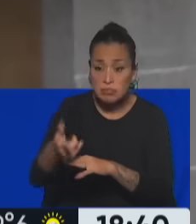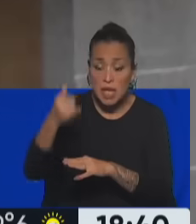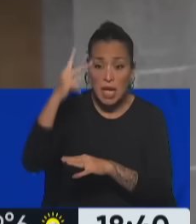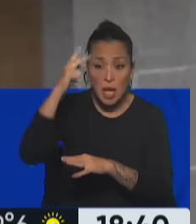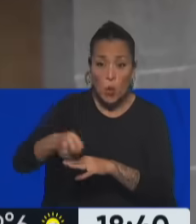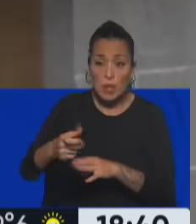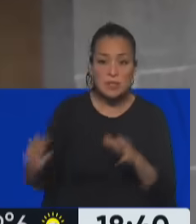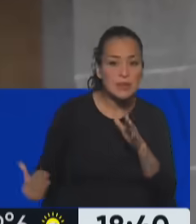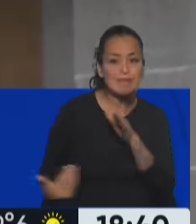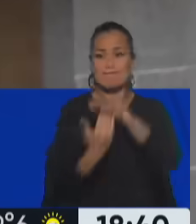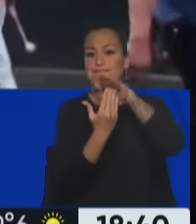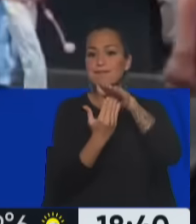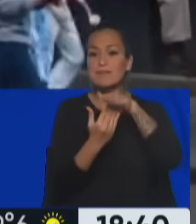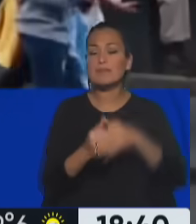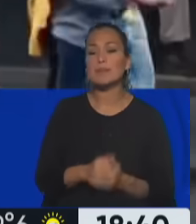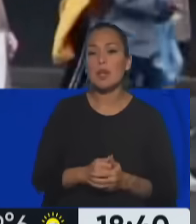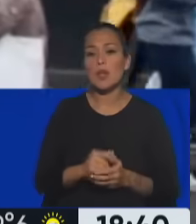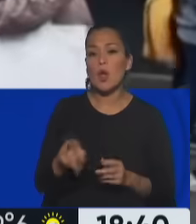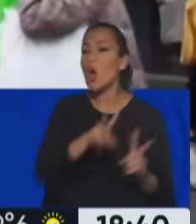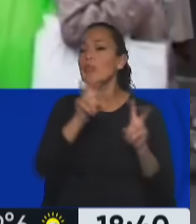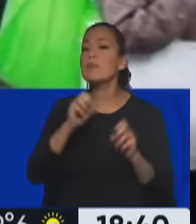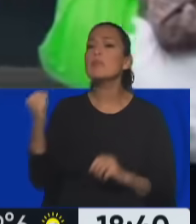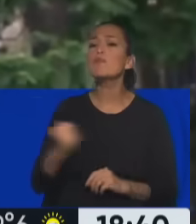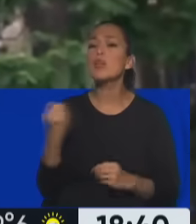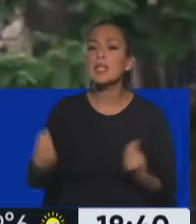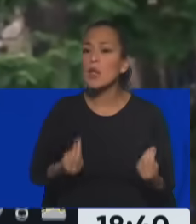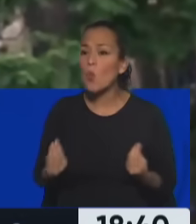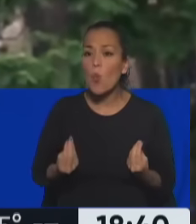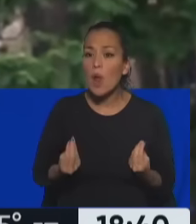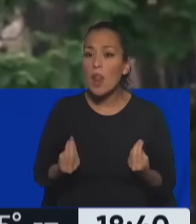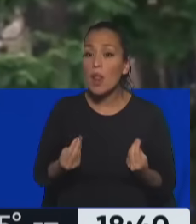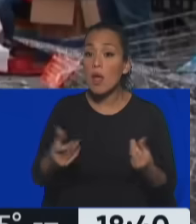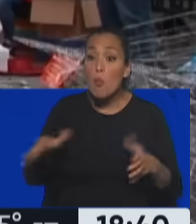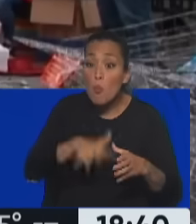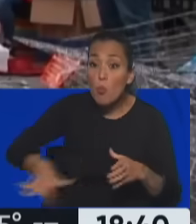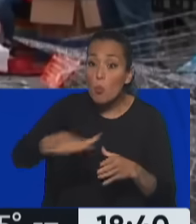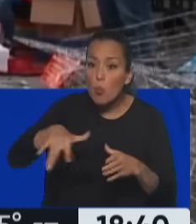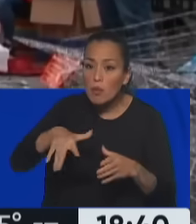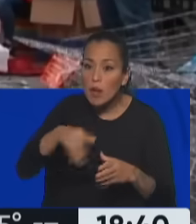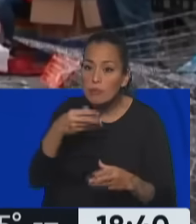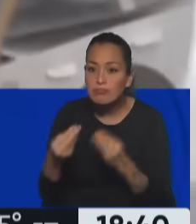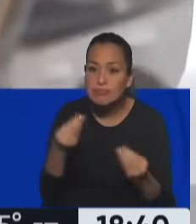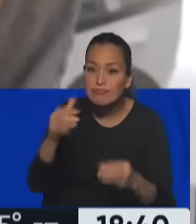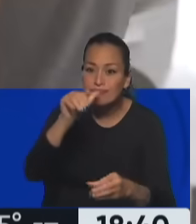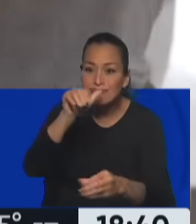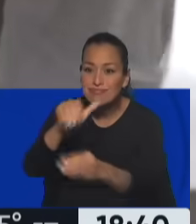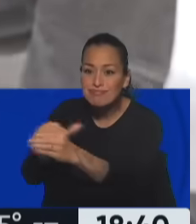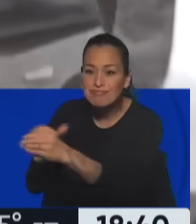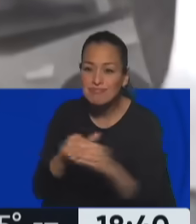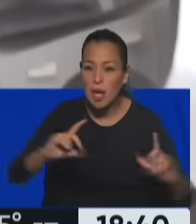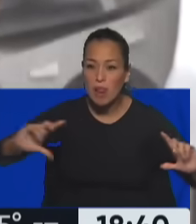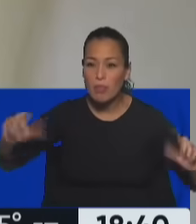de las cuestiones centrales, Leticia, y lo decíamos, la baja participación en esta elección. Así es, en torno